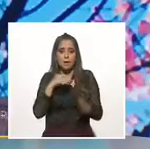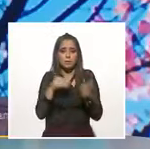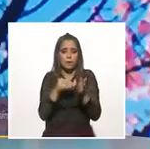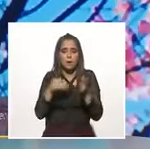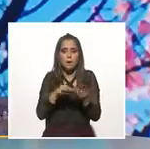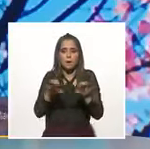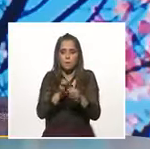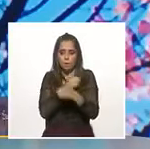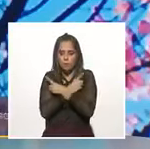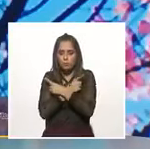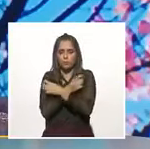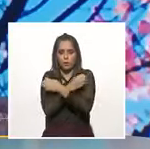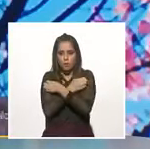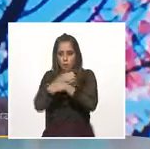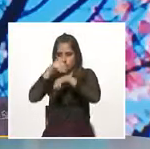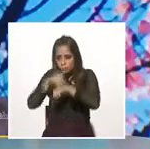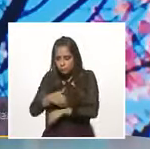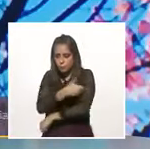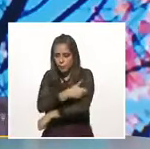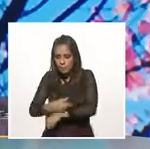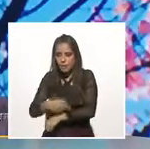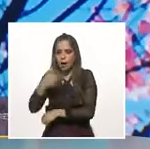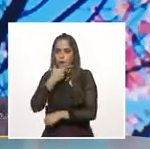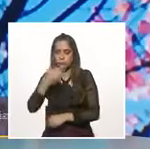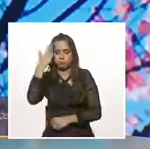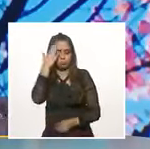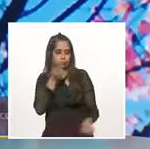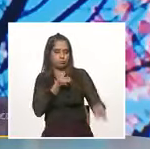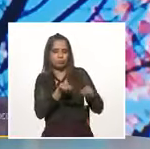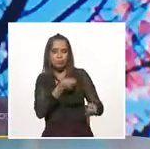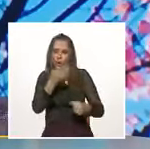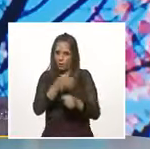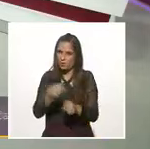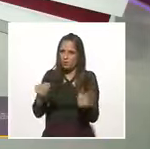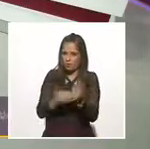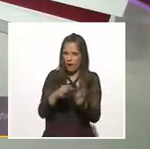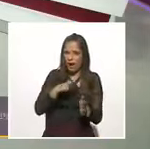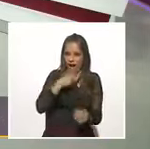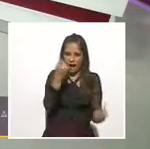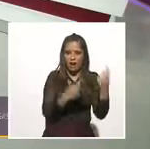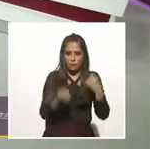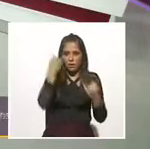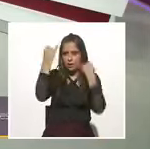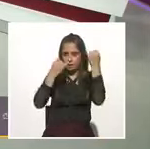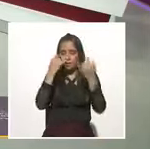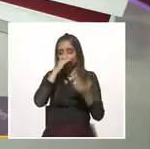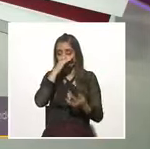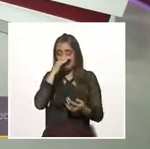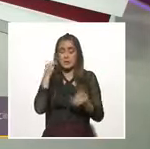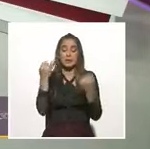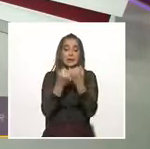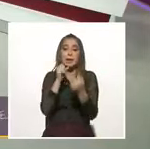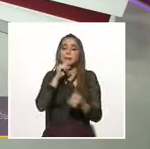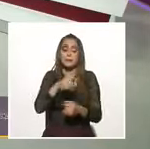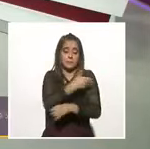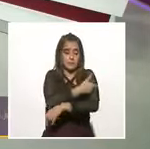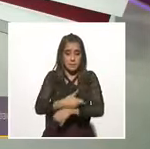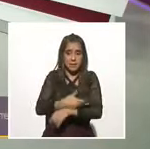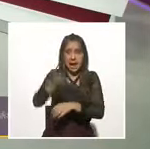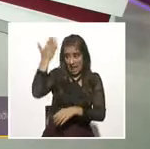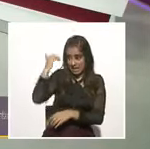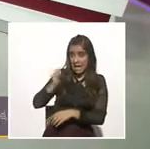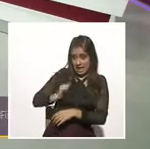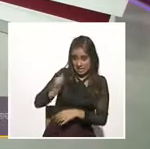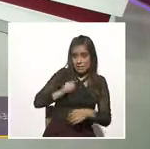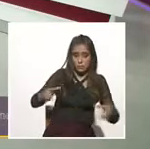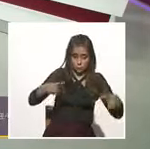familiar siempre se ha vuelto político, siempre ha habido, por eso es tan famosa frase de que de política no se abre en la mesa. ¿Por qué? Porque siempre, tú vas a